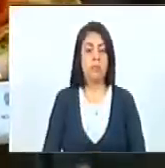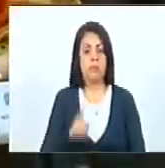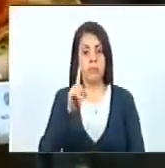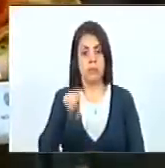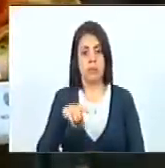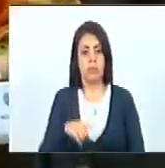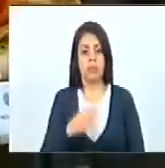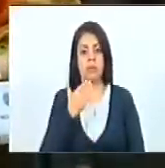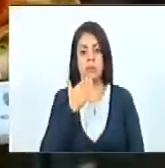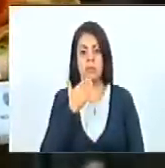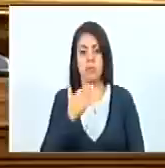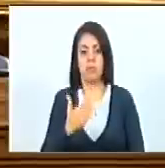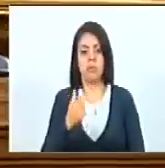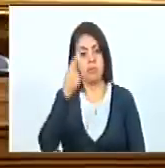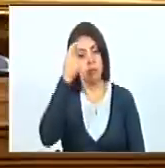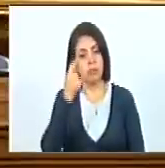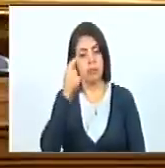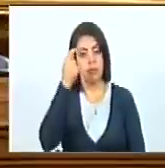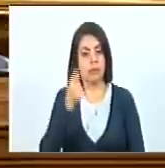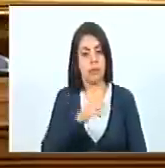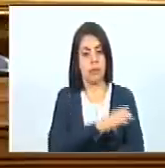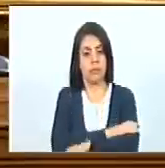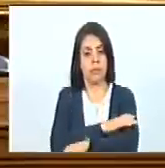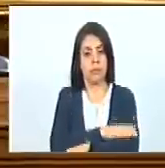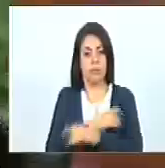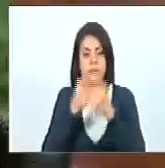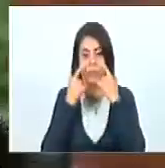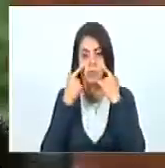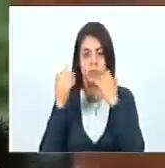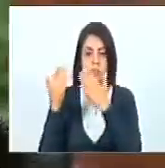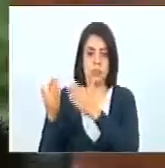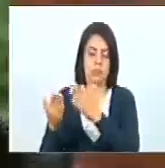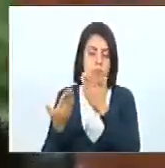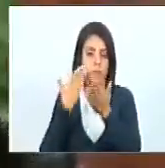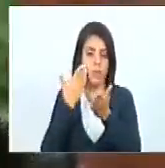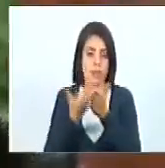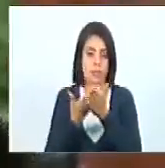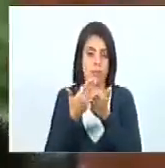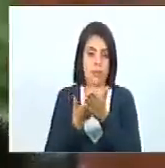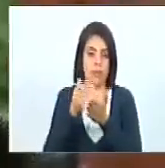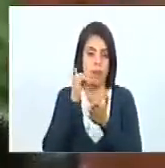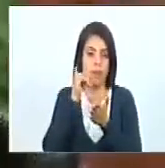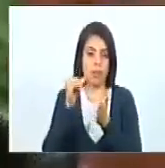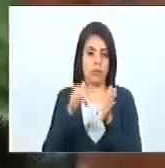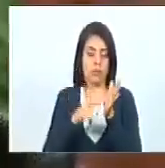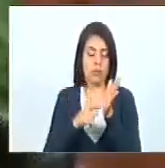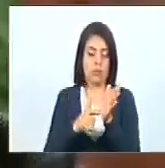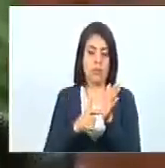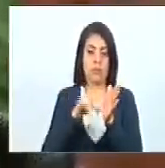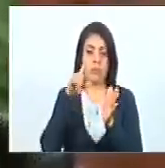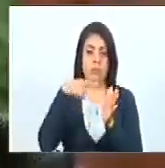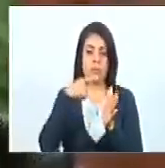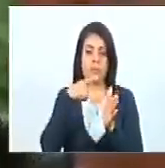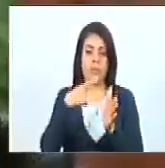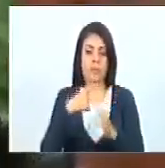también solicitarle al diputado de oposición que habló el sustento de las denuncias presentadas, y